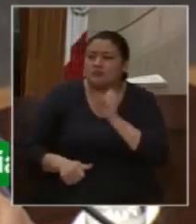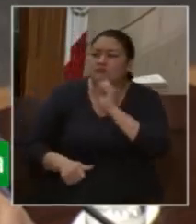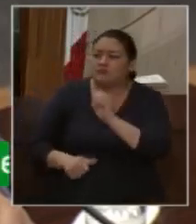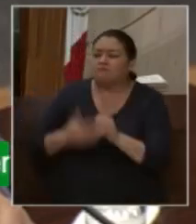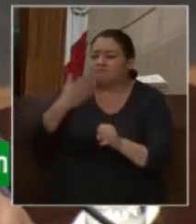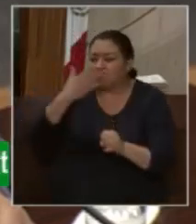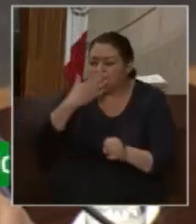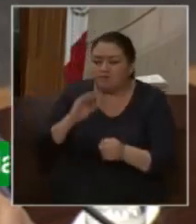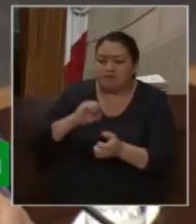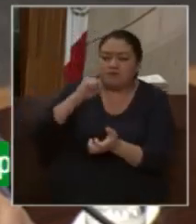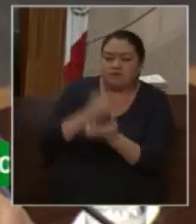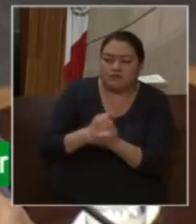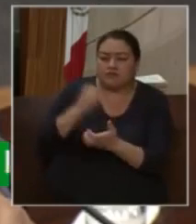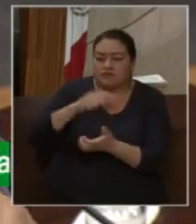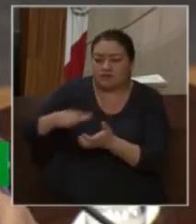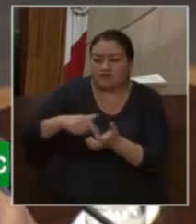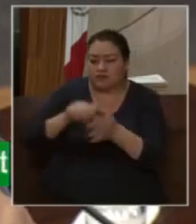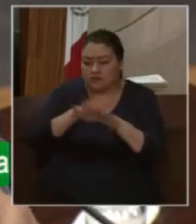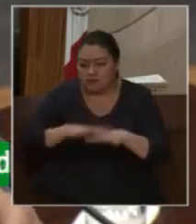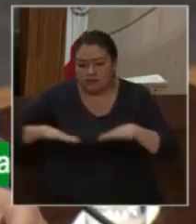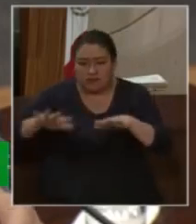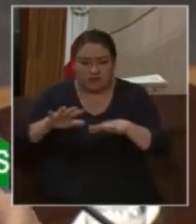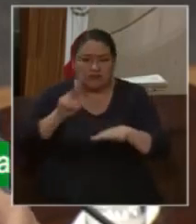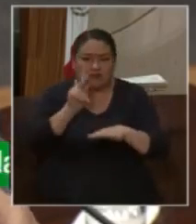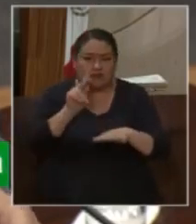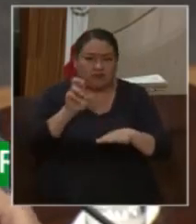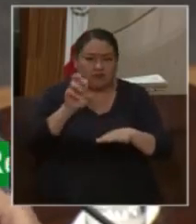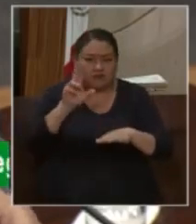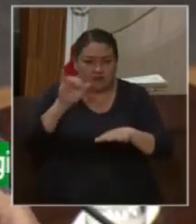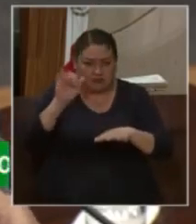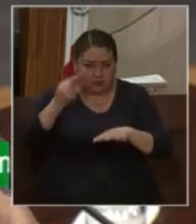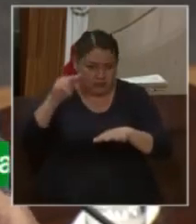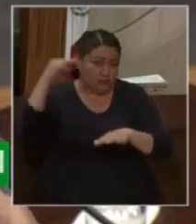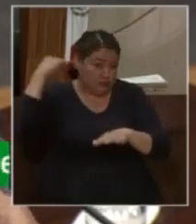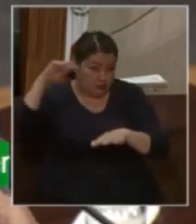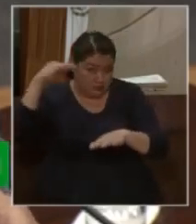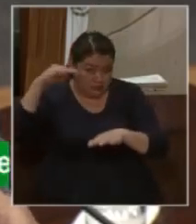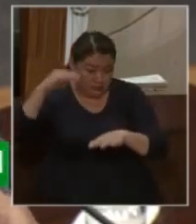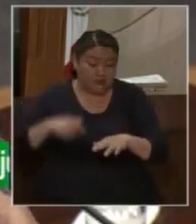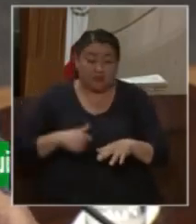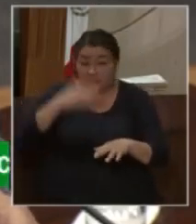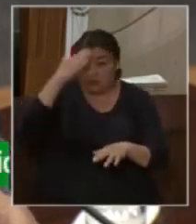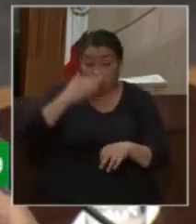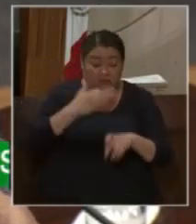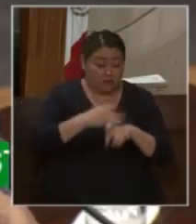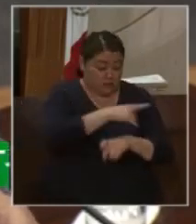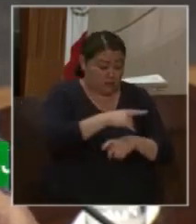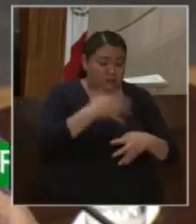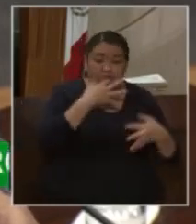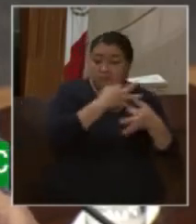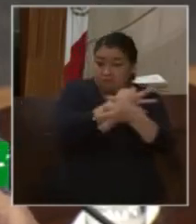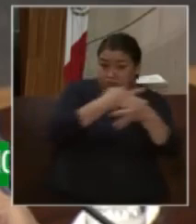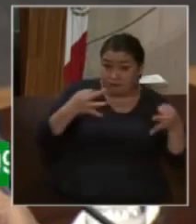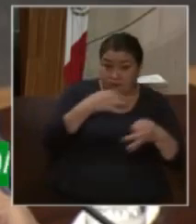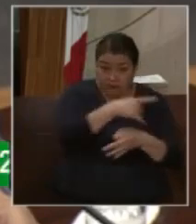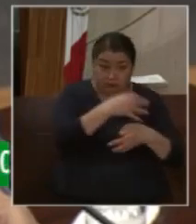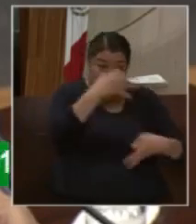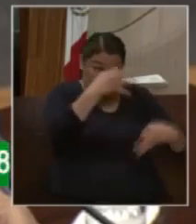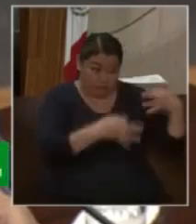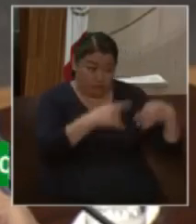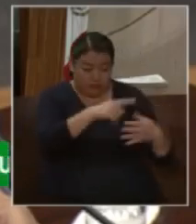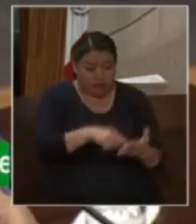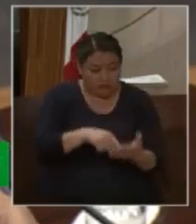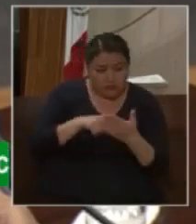los integrantes del Ayuntamiento de Peribán, Michoacán. En primer lugar, se precisa que en la sentencia controvertida la responsable tuvo